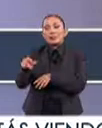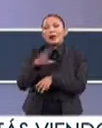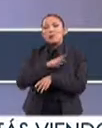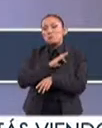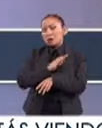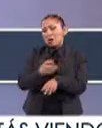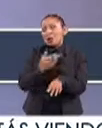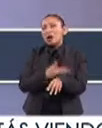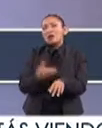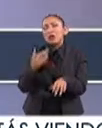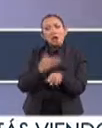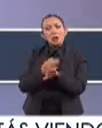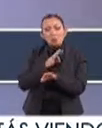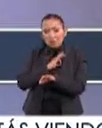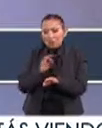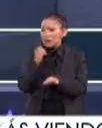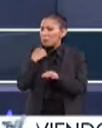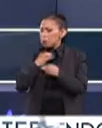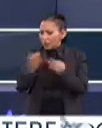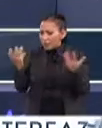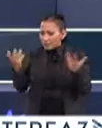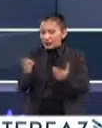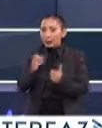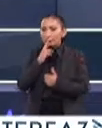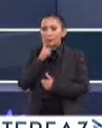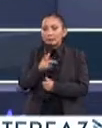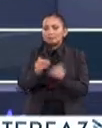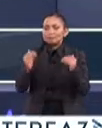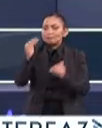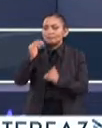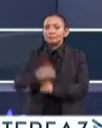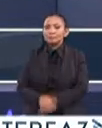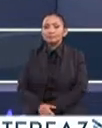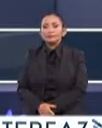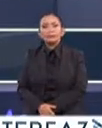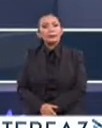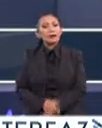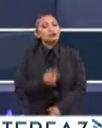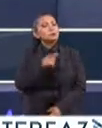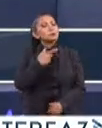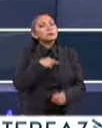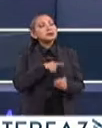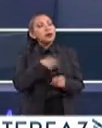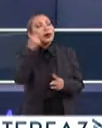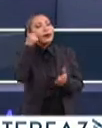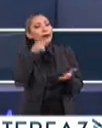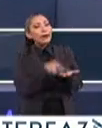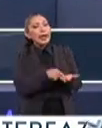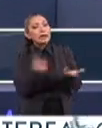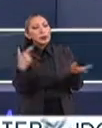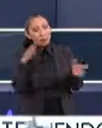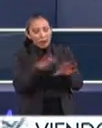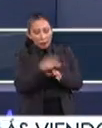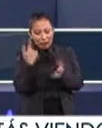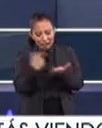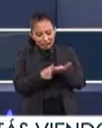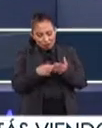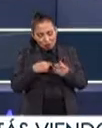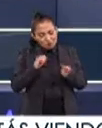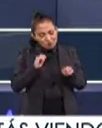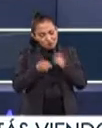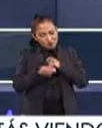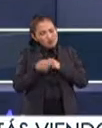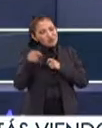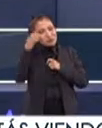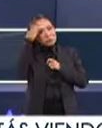hay solución y para todo siempre se puede hacer algo mejor. ¿Qué fue lo que personalmente crees que cambió más en ti